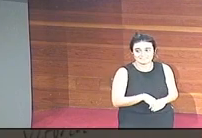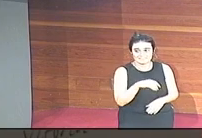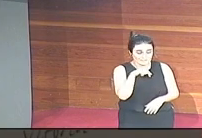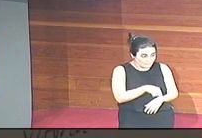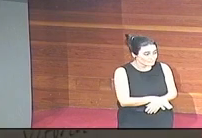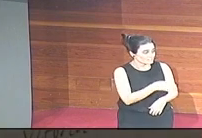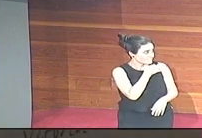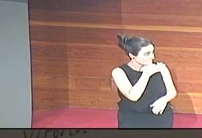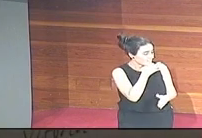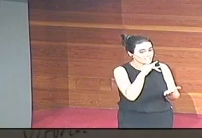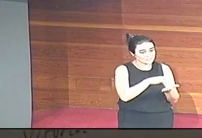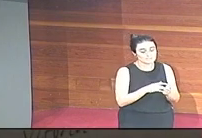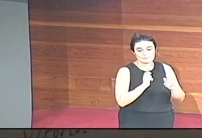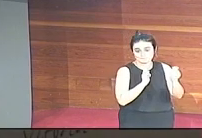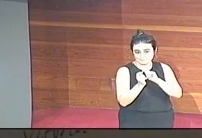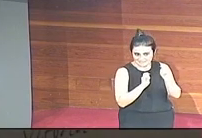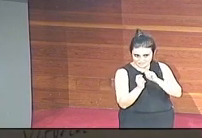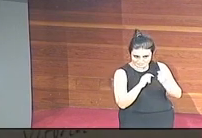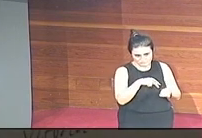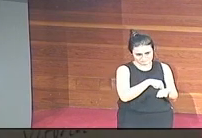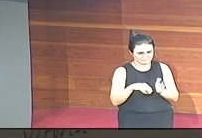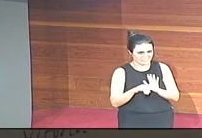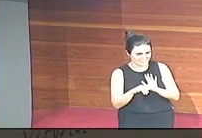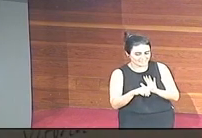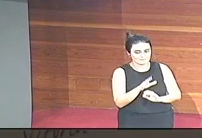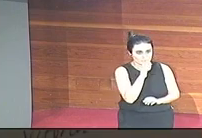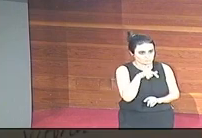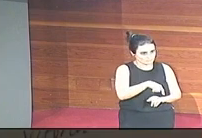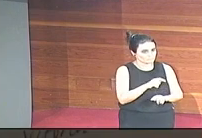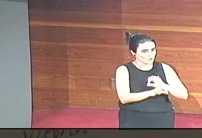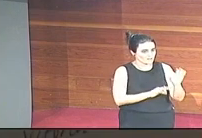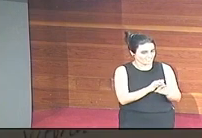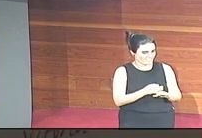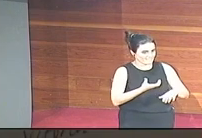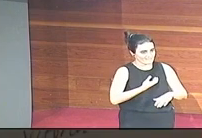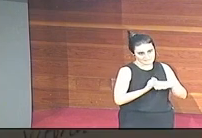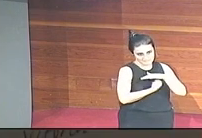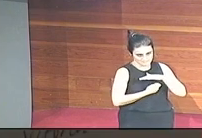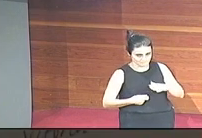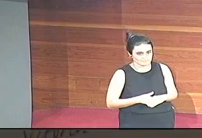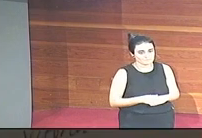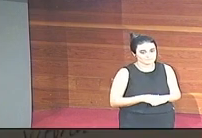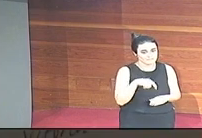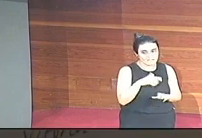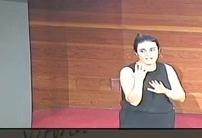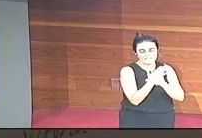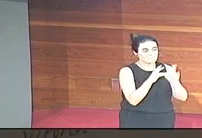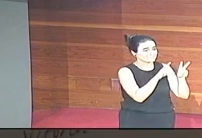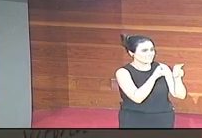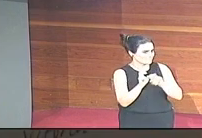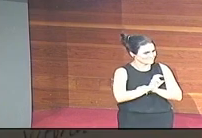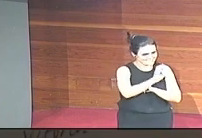periodismo a pie de calle organizadas por el servicio de cultura del ayuntamiento de vitoria gasteiz en las que trataremos diversos aspectos relacionados con